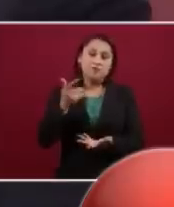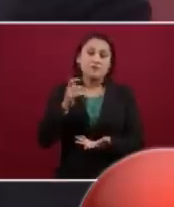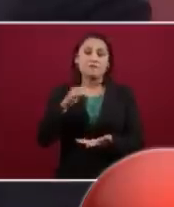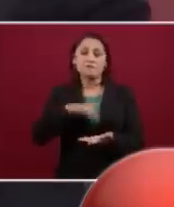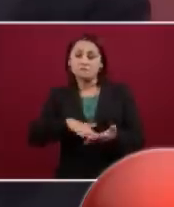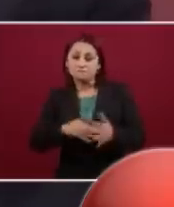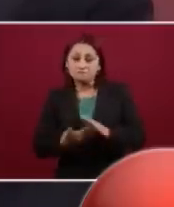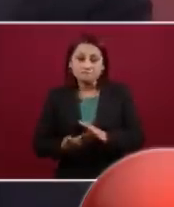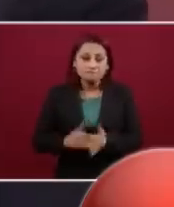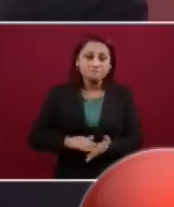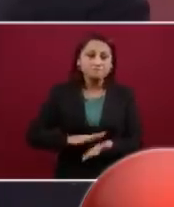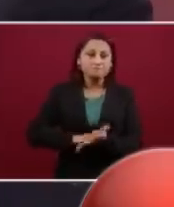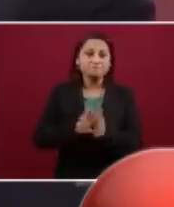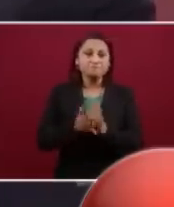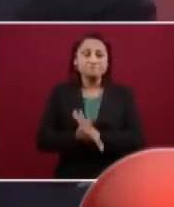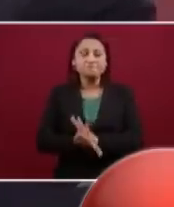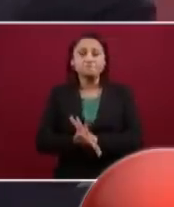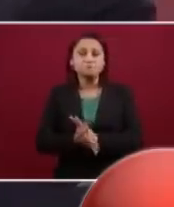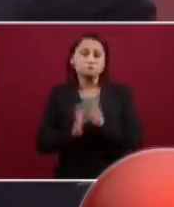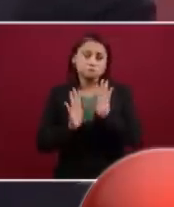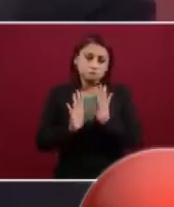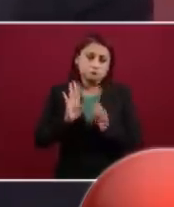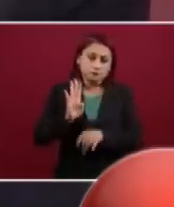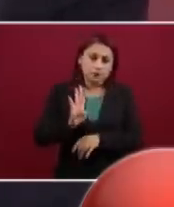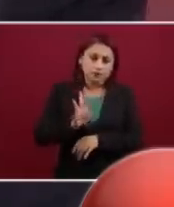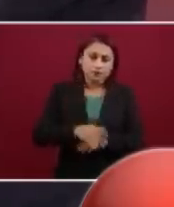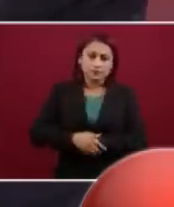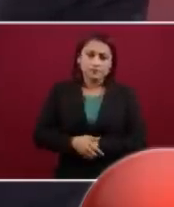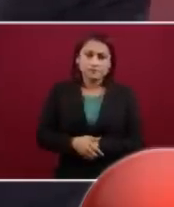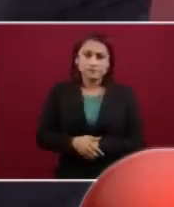o algún delito de ese tipo.